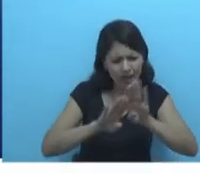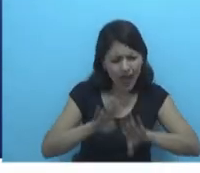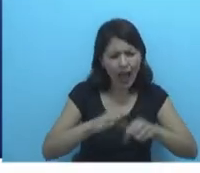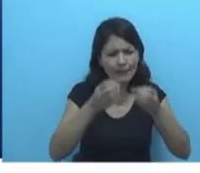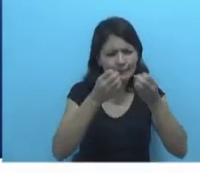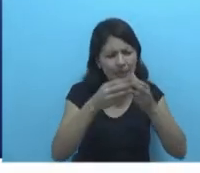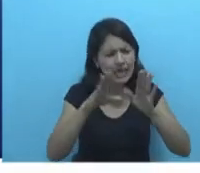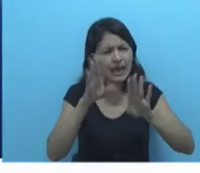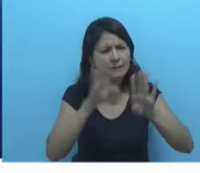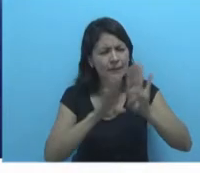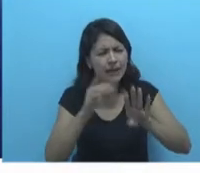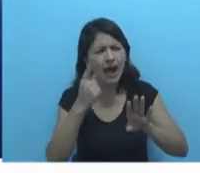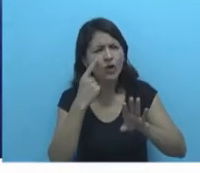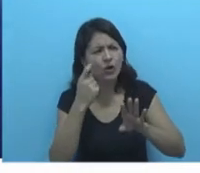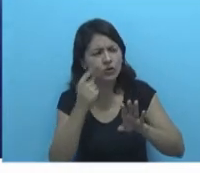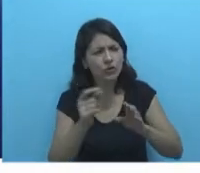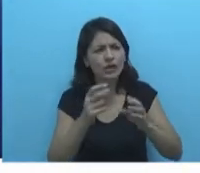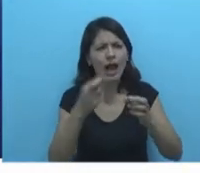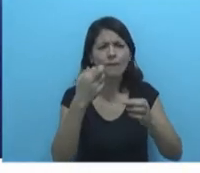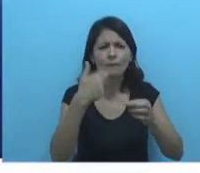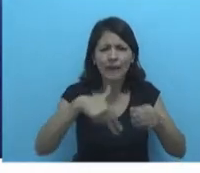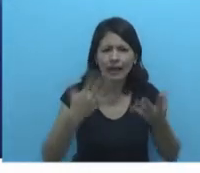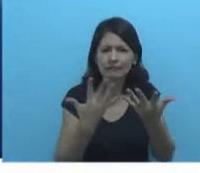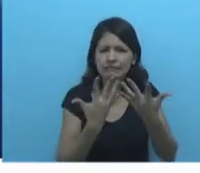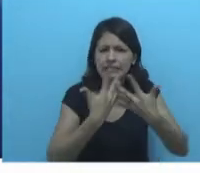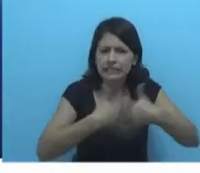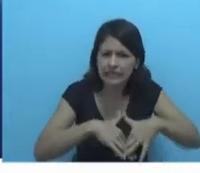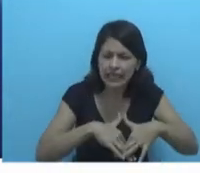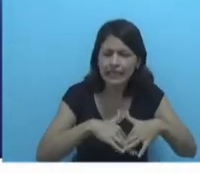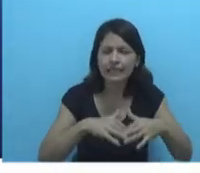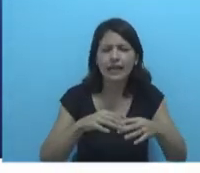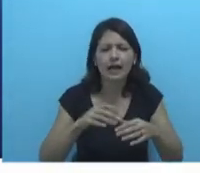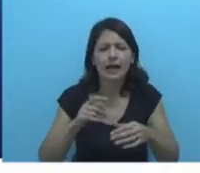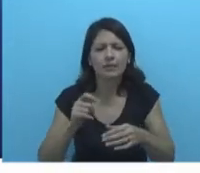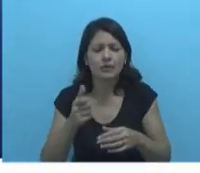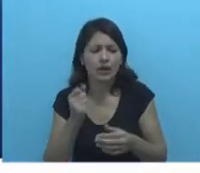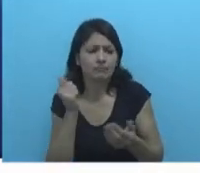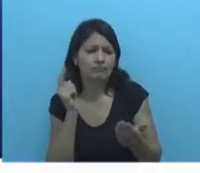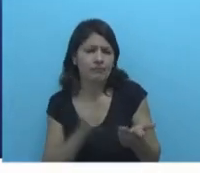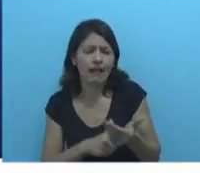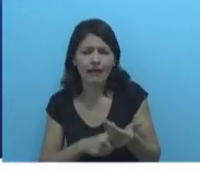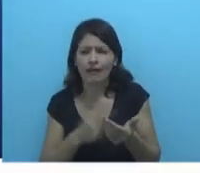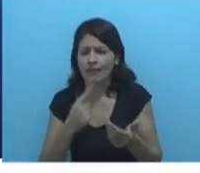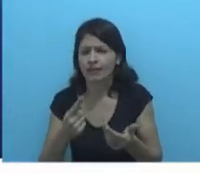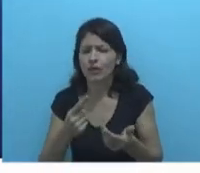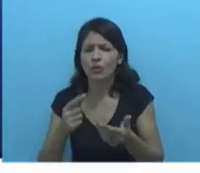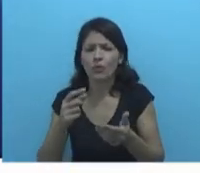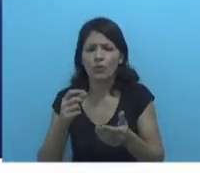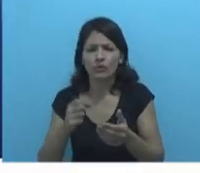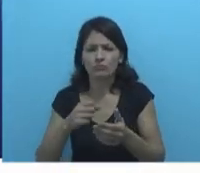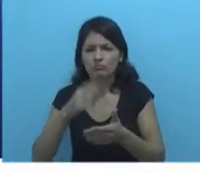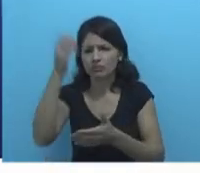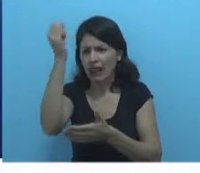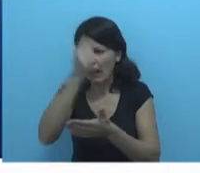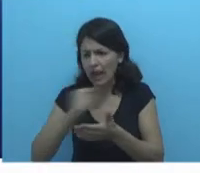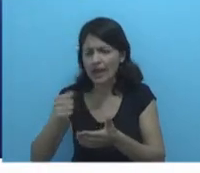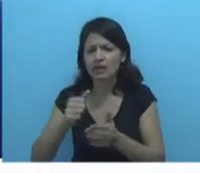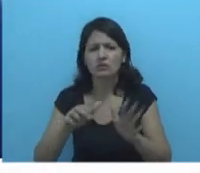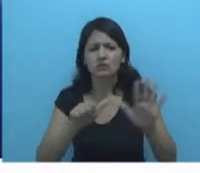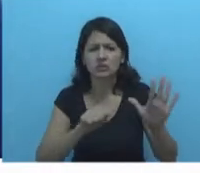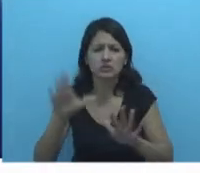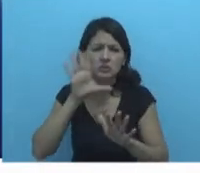hace con no tener un plan integral? ¿Qué pase esto, que se tenga que cerrar un frigorífico con